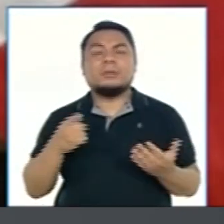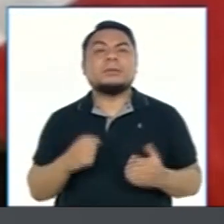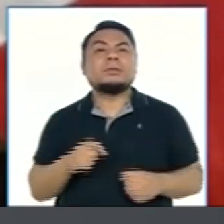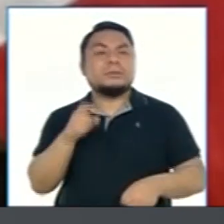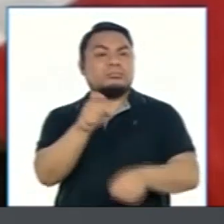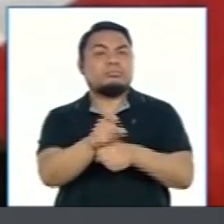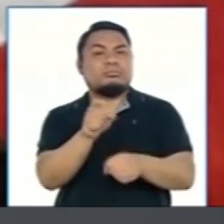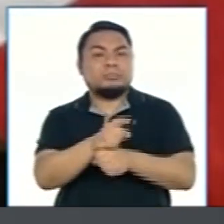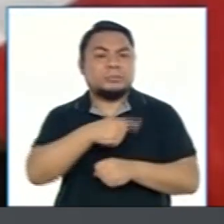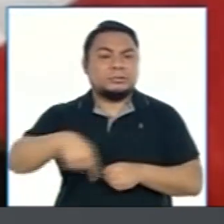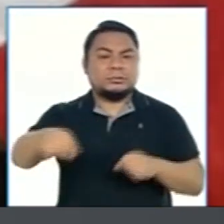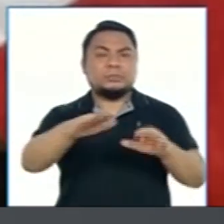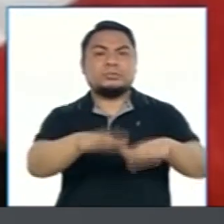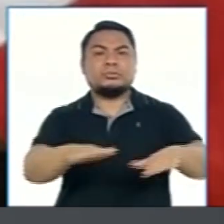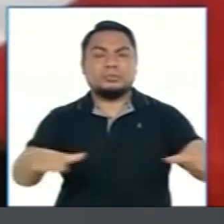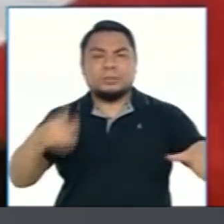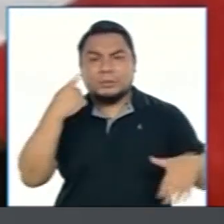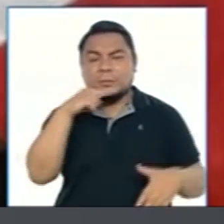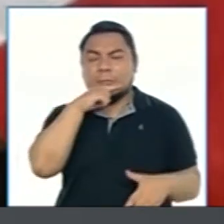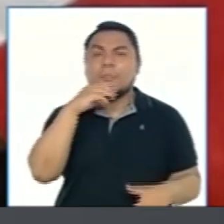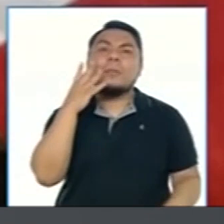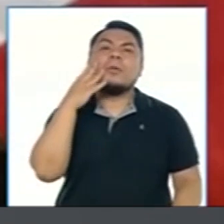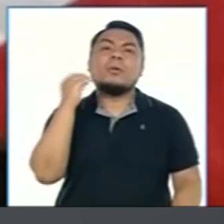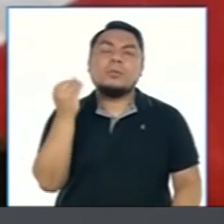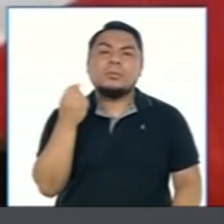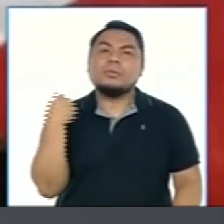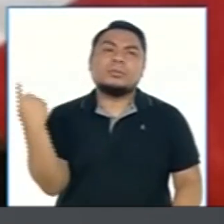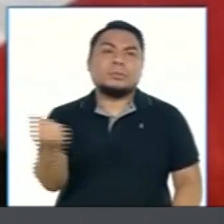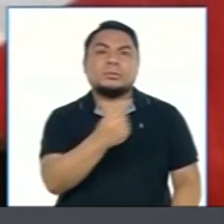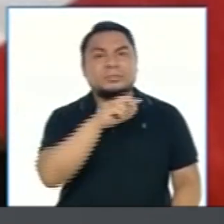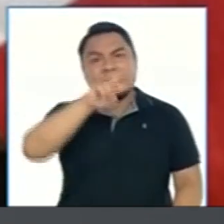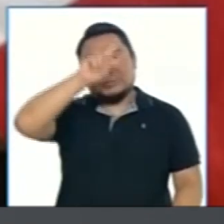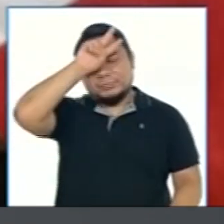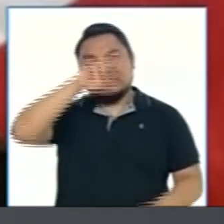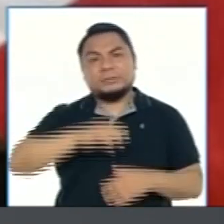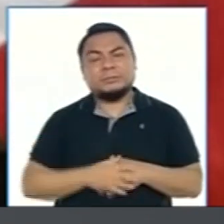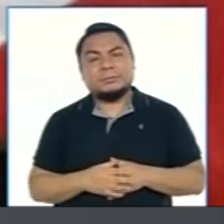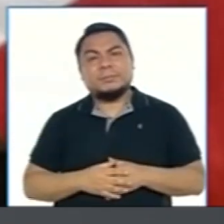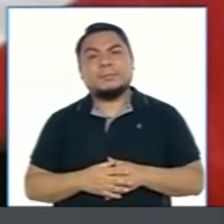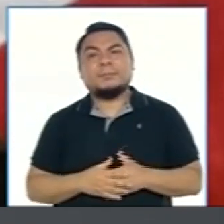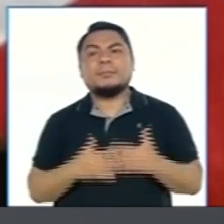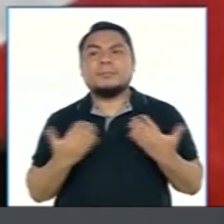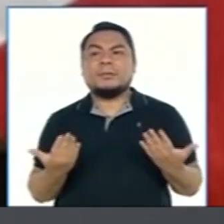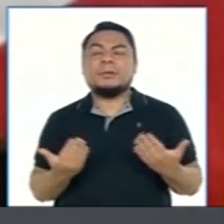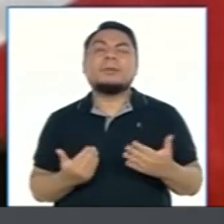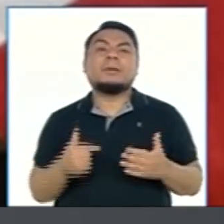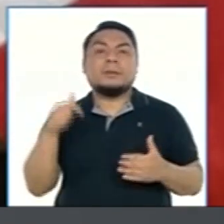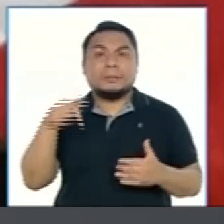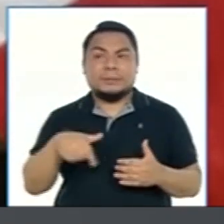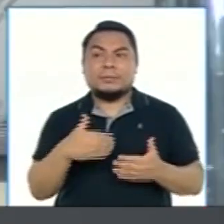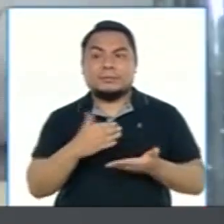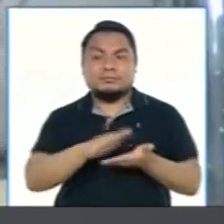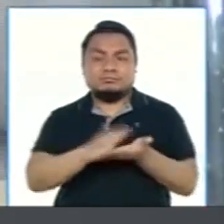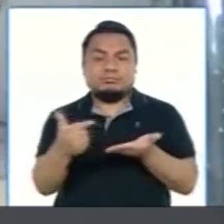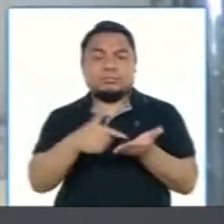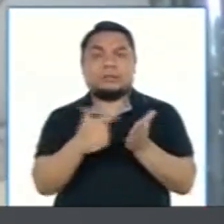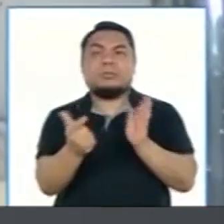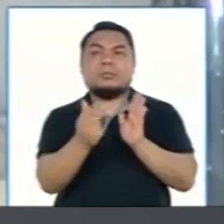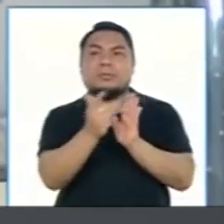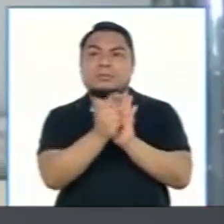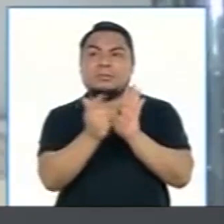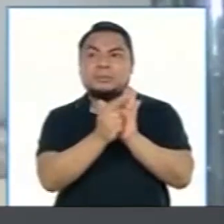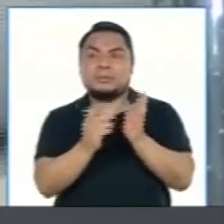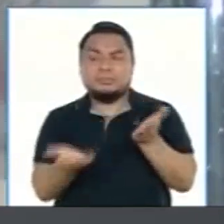educar a la niñez y a la juventud de todo nuestro país. Aquí tenemos el decreto